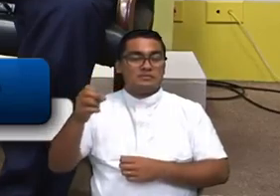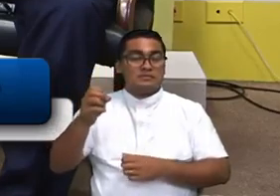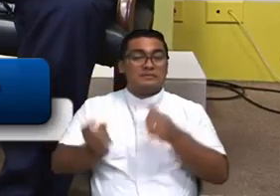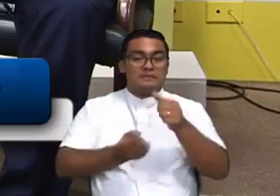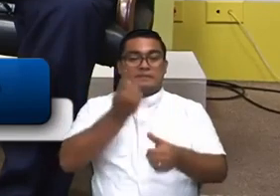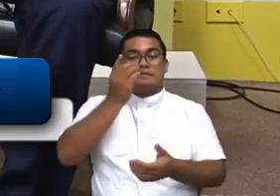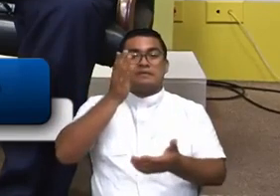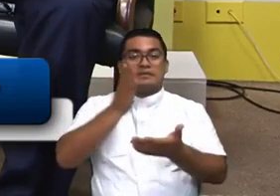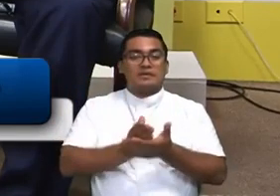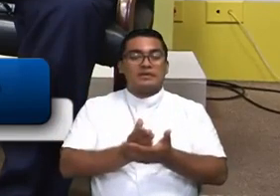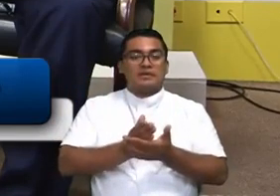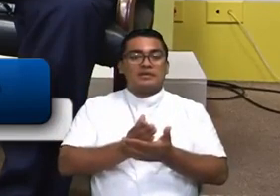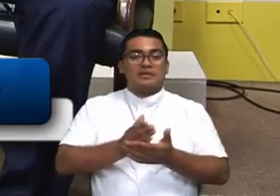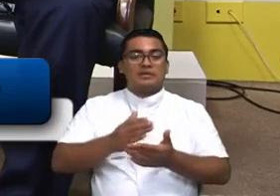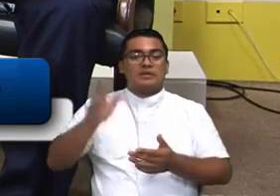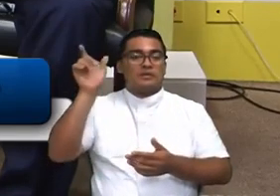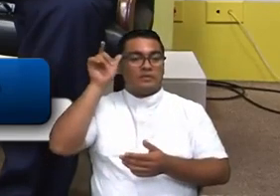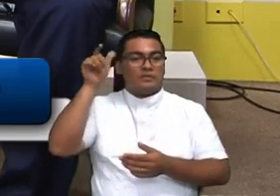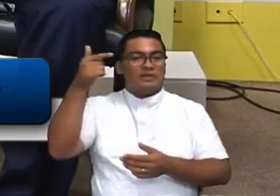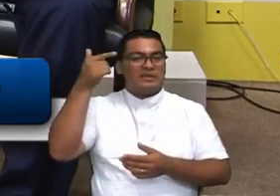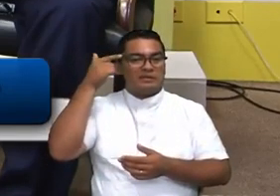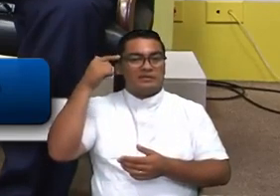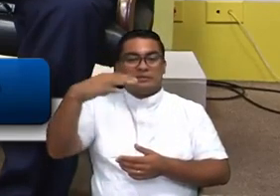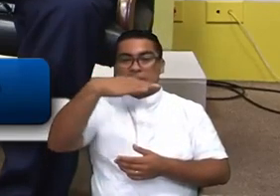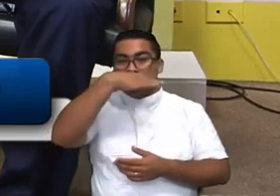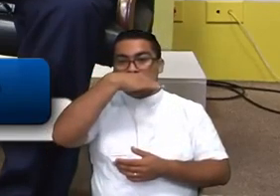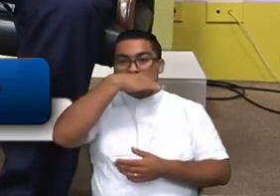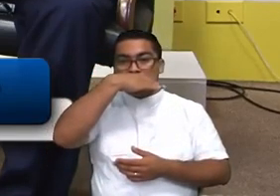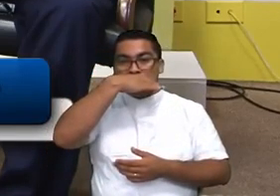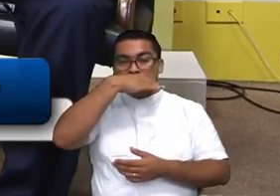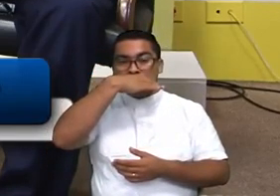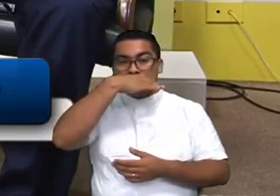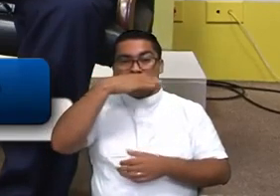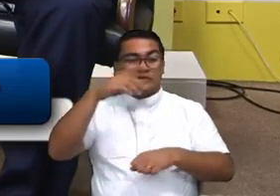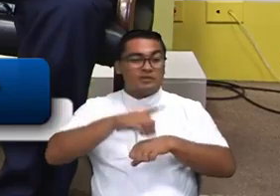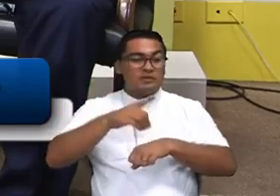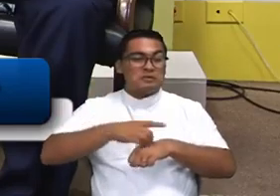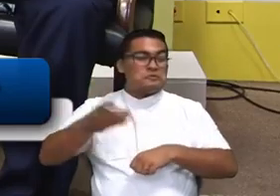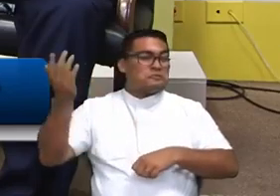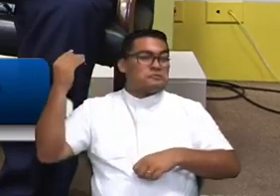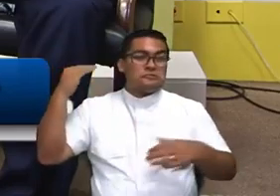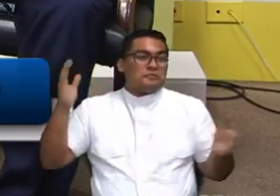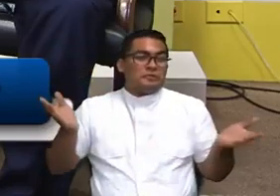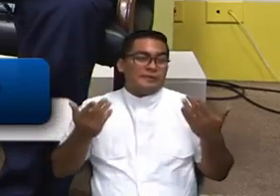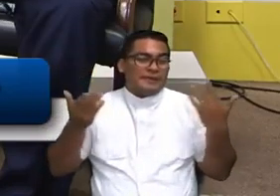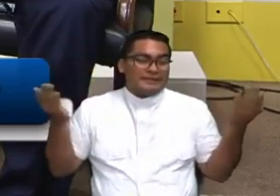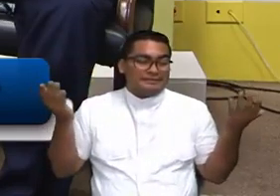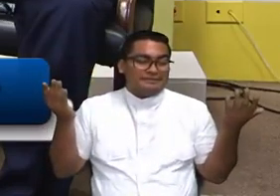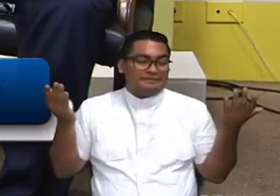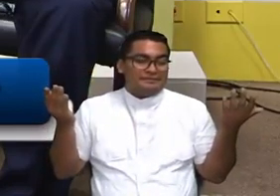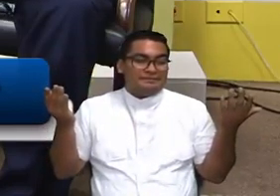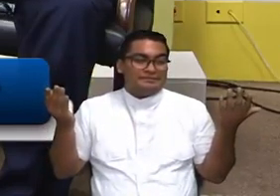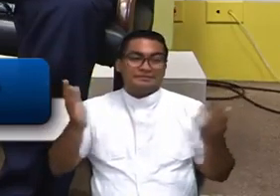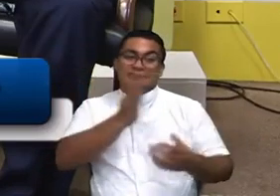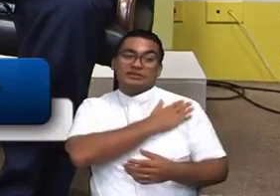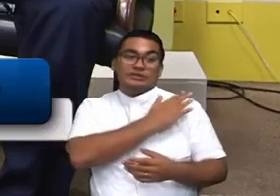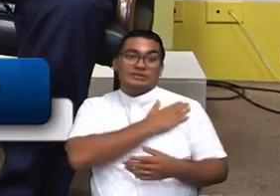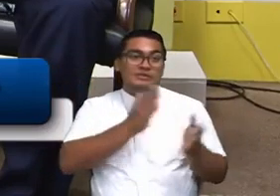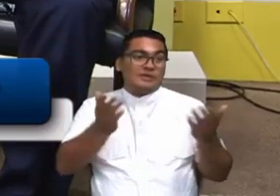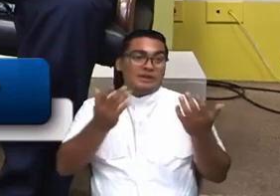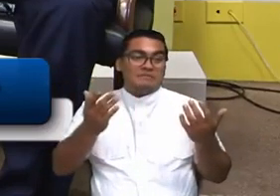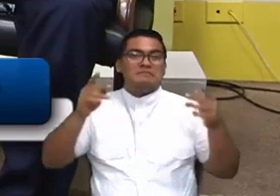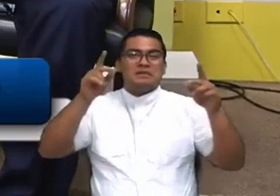con la primera fase del gobierno sandinista. Todas las especialidades médicas, anteriormente no existían las especialidades médicas, se tenían que realizar fuera del país.